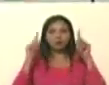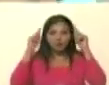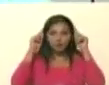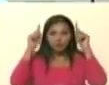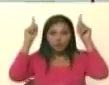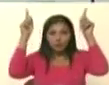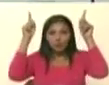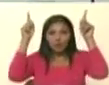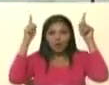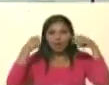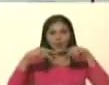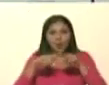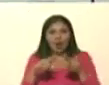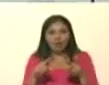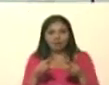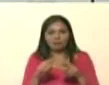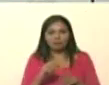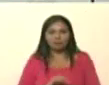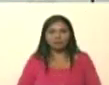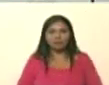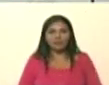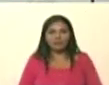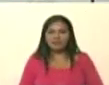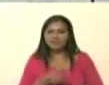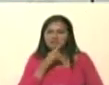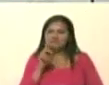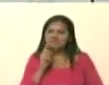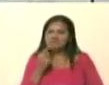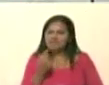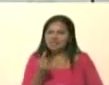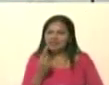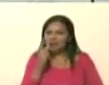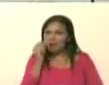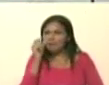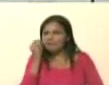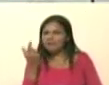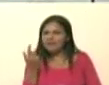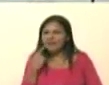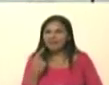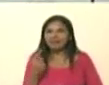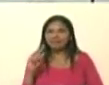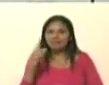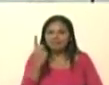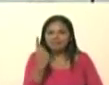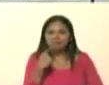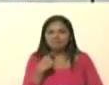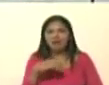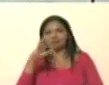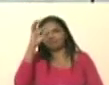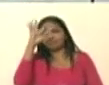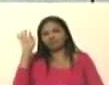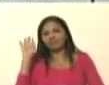aquí como se llamaba el del marciano favorita él el actor principal